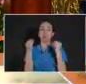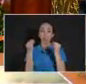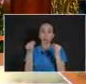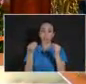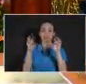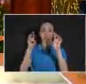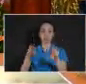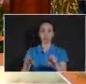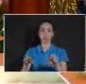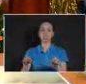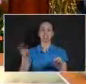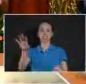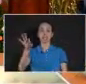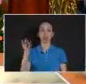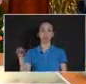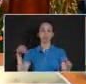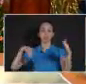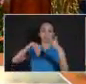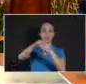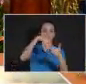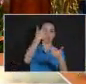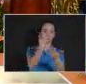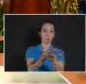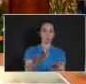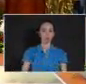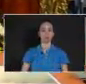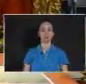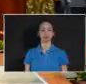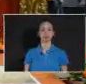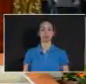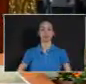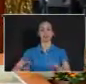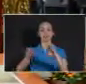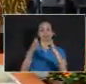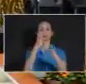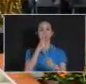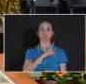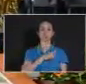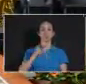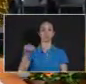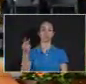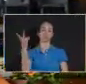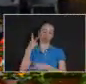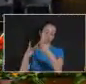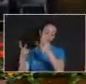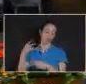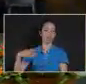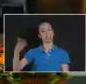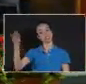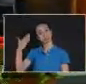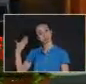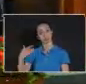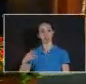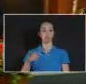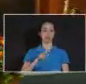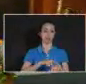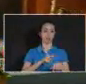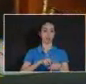Jesús. Todos esos hermanos que pasaron hace un ratito, que les hicieron lo que les hicieron.